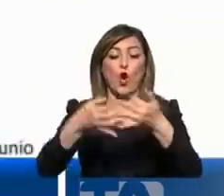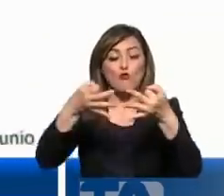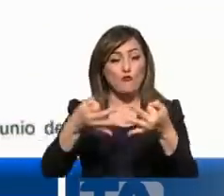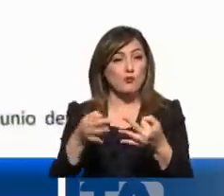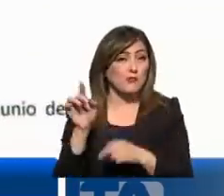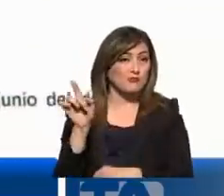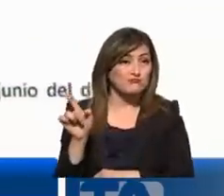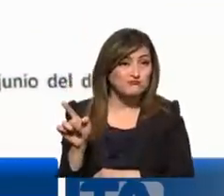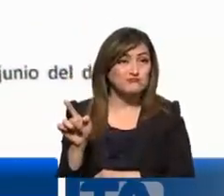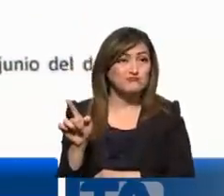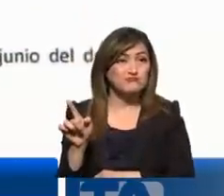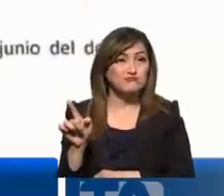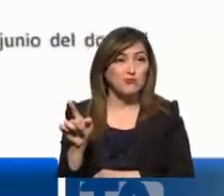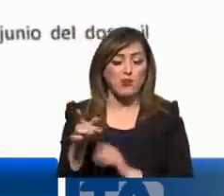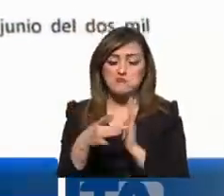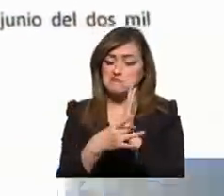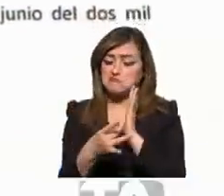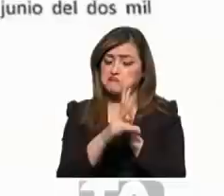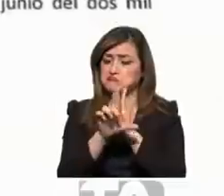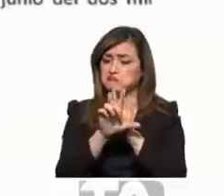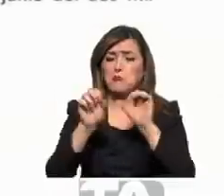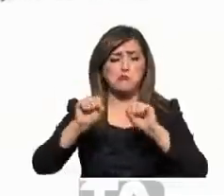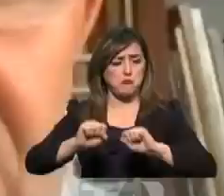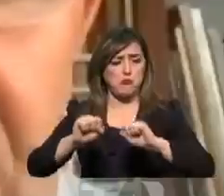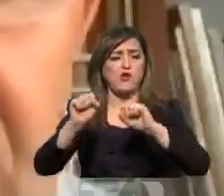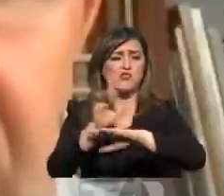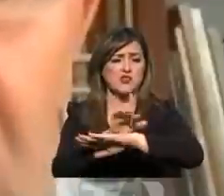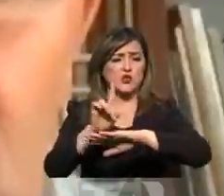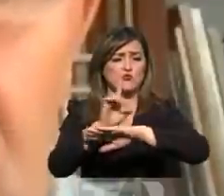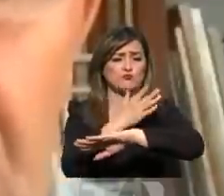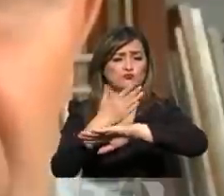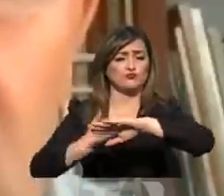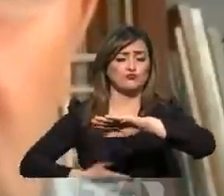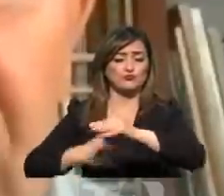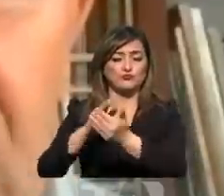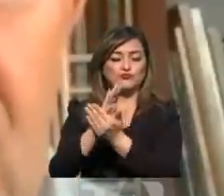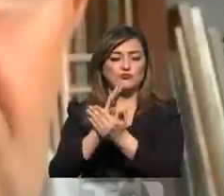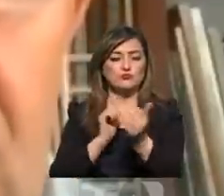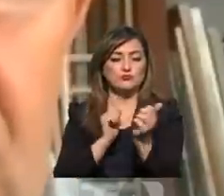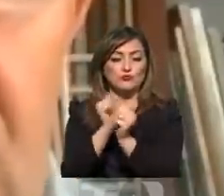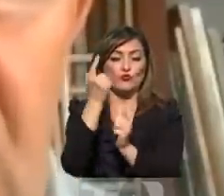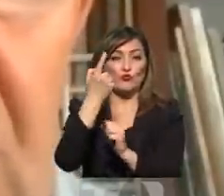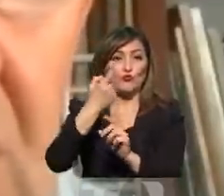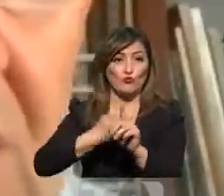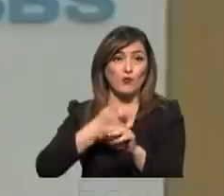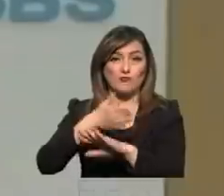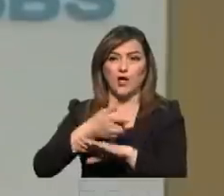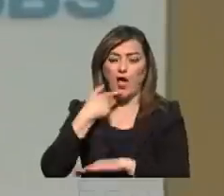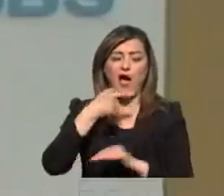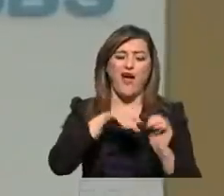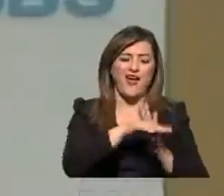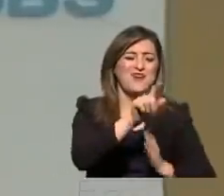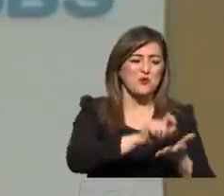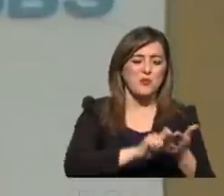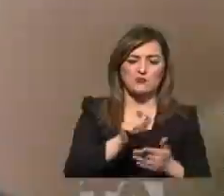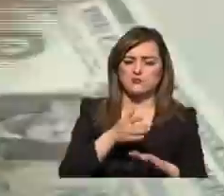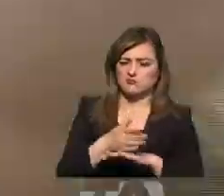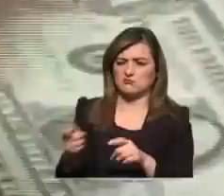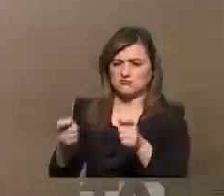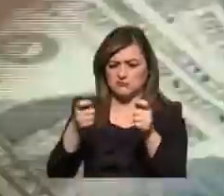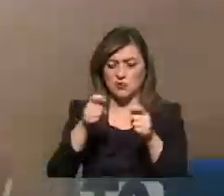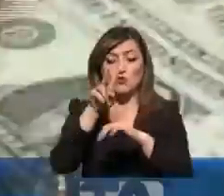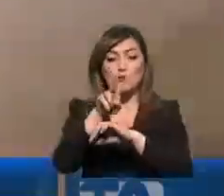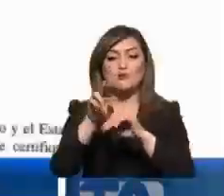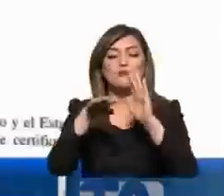que Jorge Madera tiene habilidad legal para ejercer el cargo. Pero casi un mes después de haber dicho que sí, la Superintendencia de